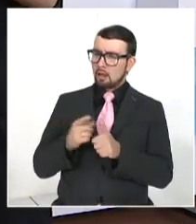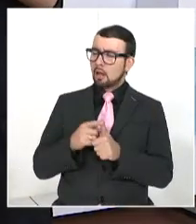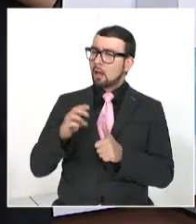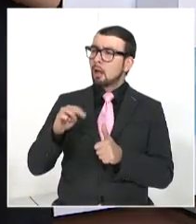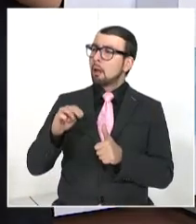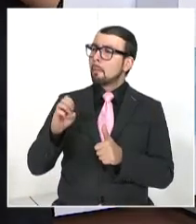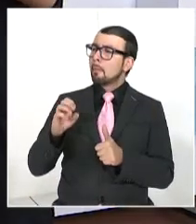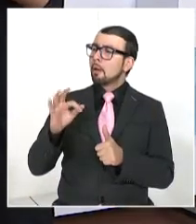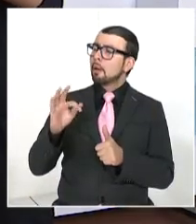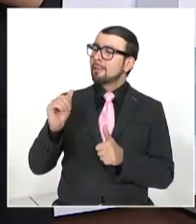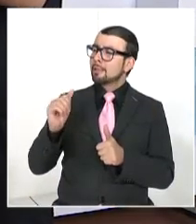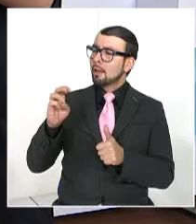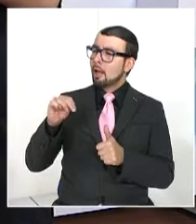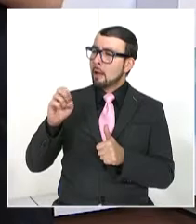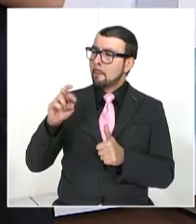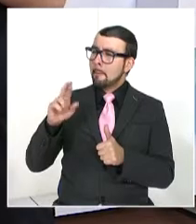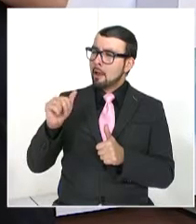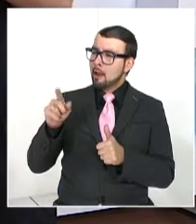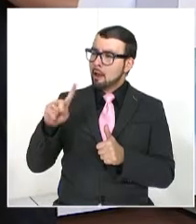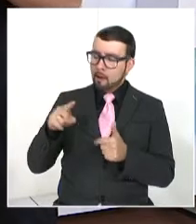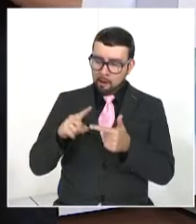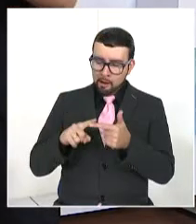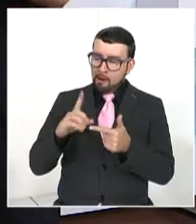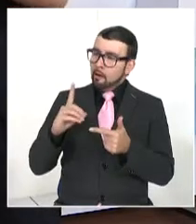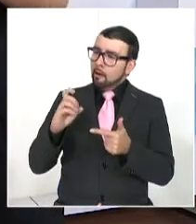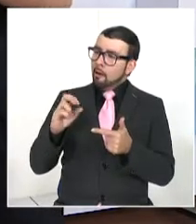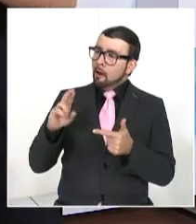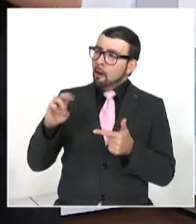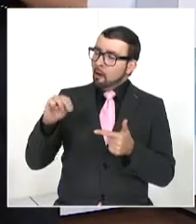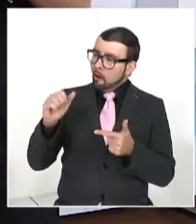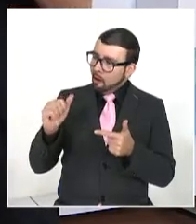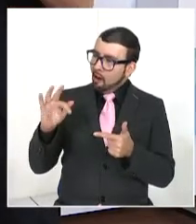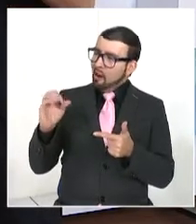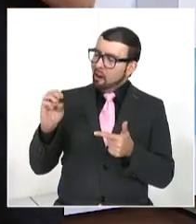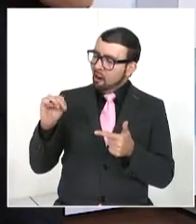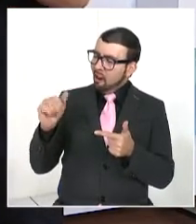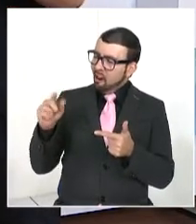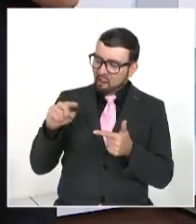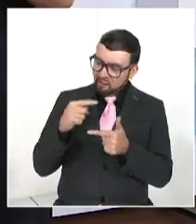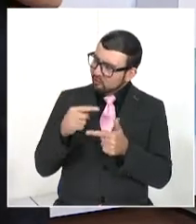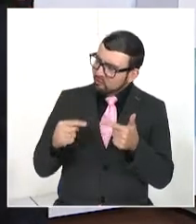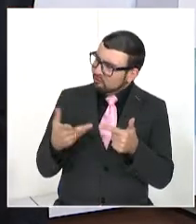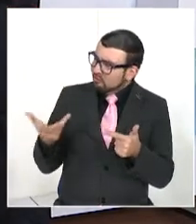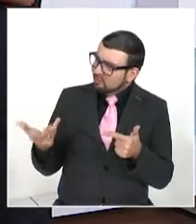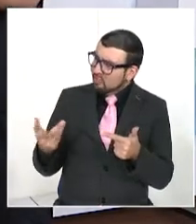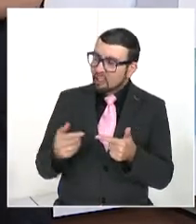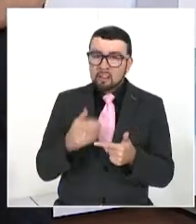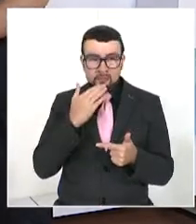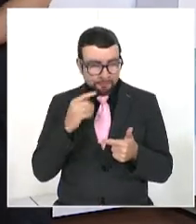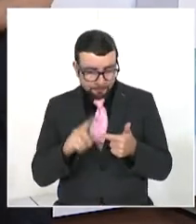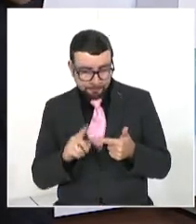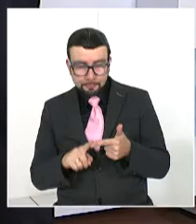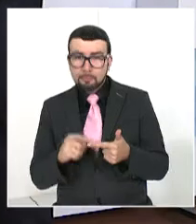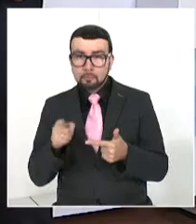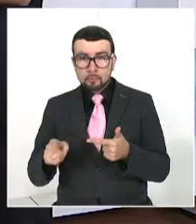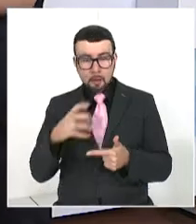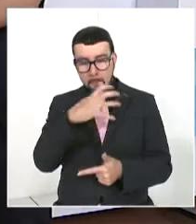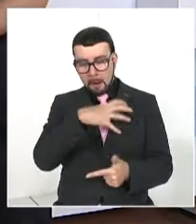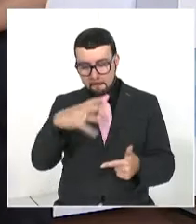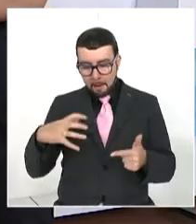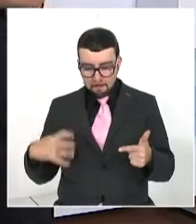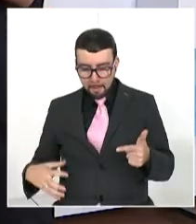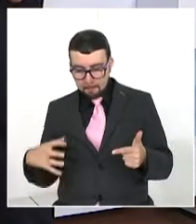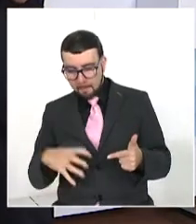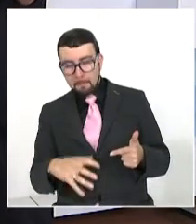explicaba ahorita Andrés, y él hablaba de cómo los dermatomas son lugares del cuerpo que se van